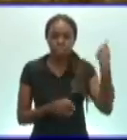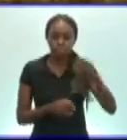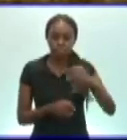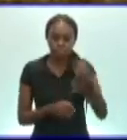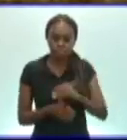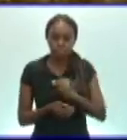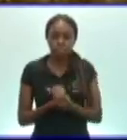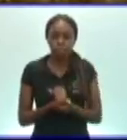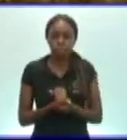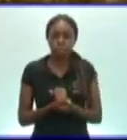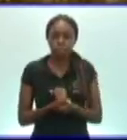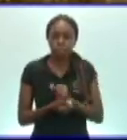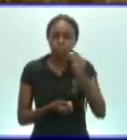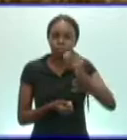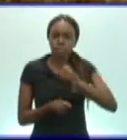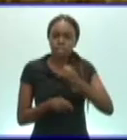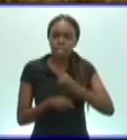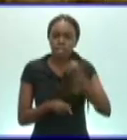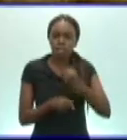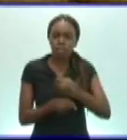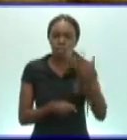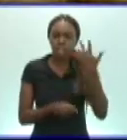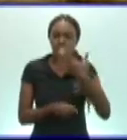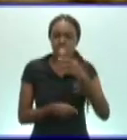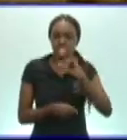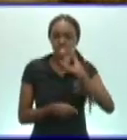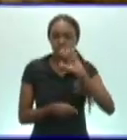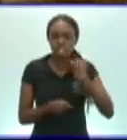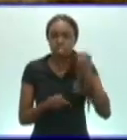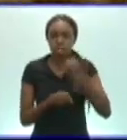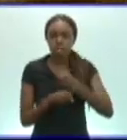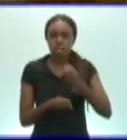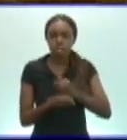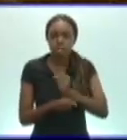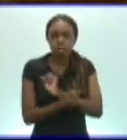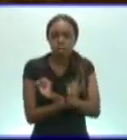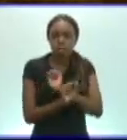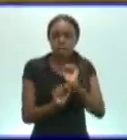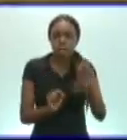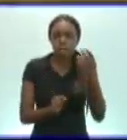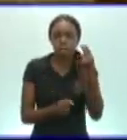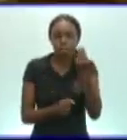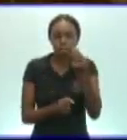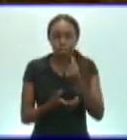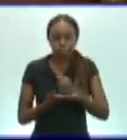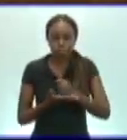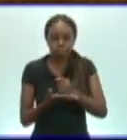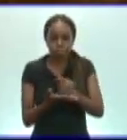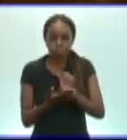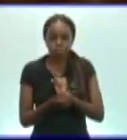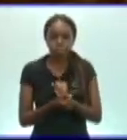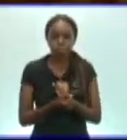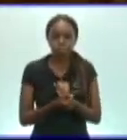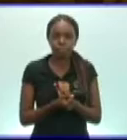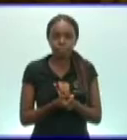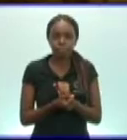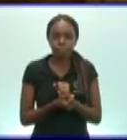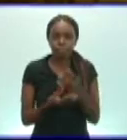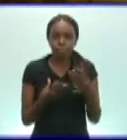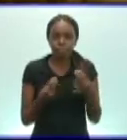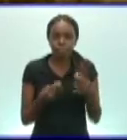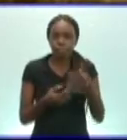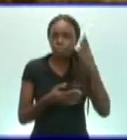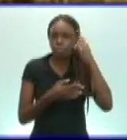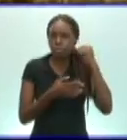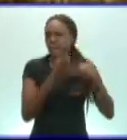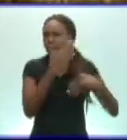La mano de obra fundamental son unos 60 trabajadores libres, asalariados, tal vez entre ellos muchos antiguos